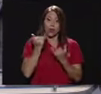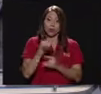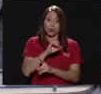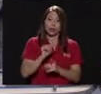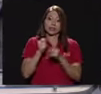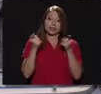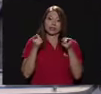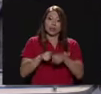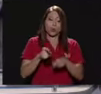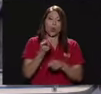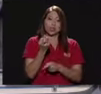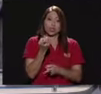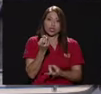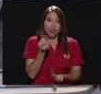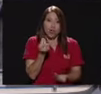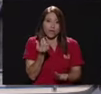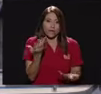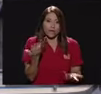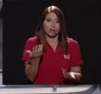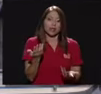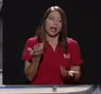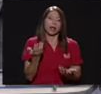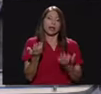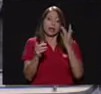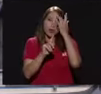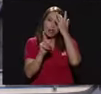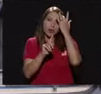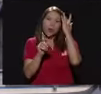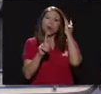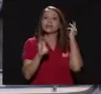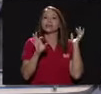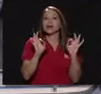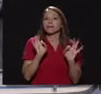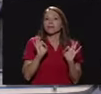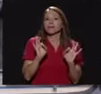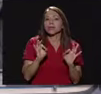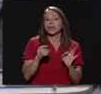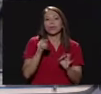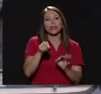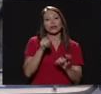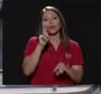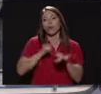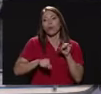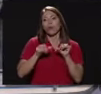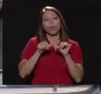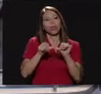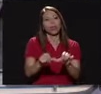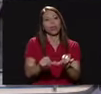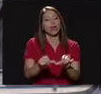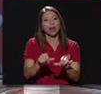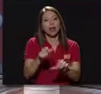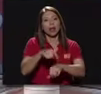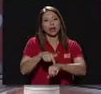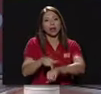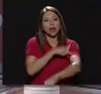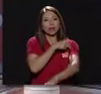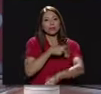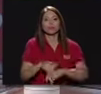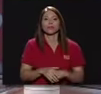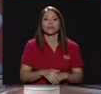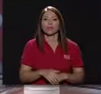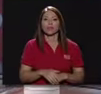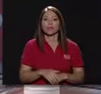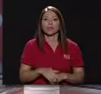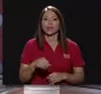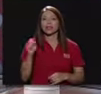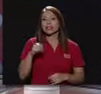coyuntura fiscal que no es tan, digamos, holgada, y esto no es sostenible en mediano plazo. Sí,